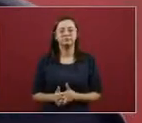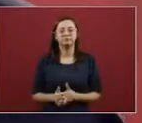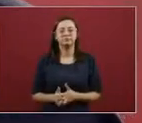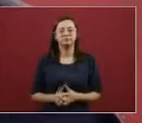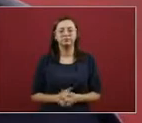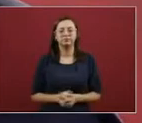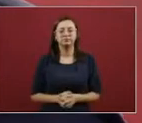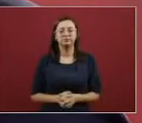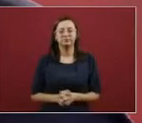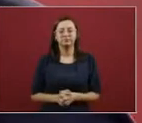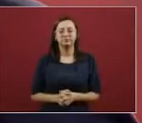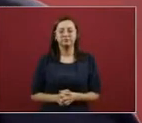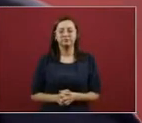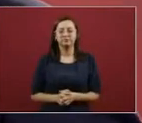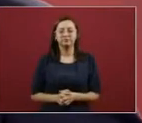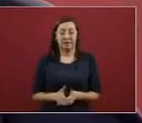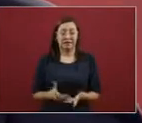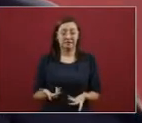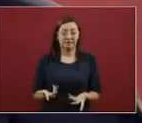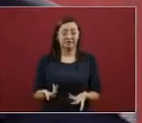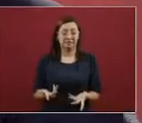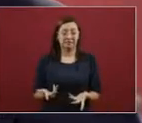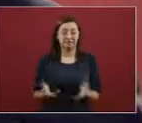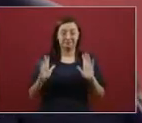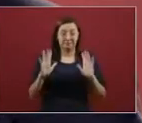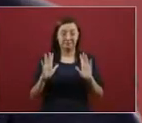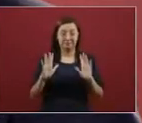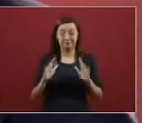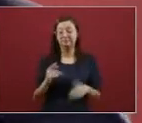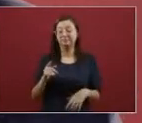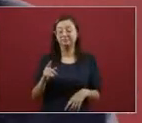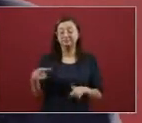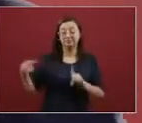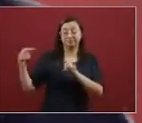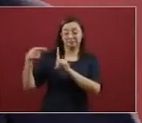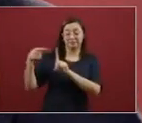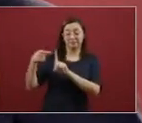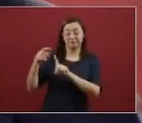santana y por otras razones